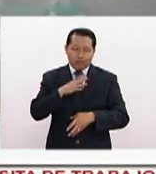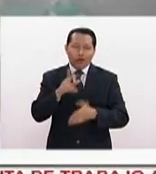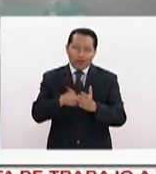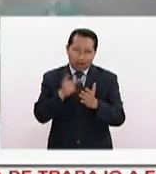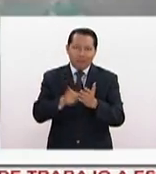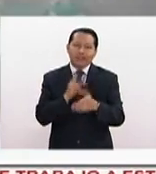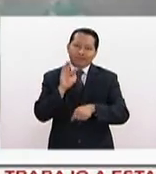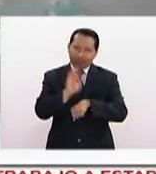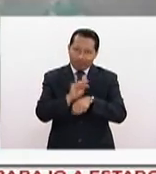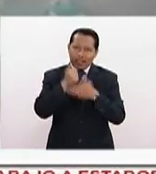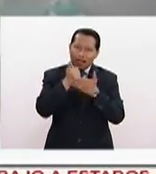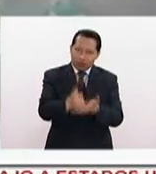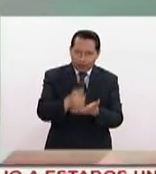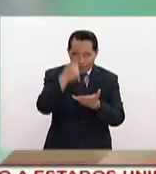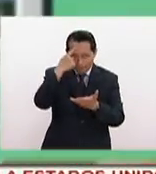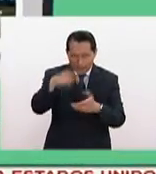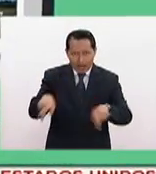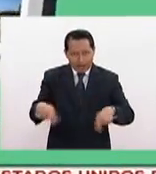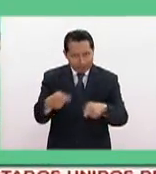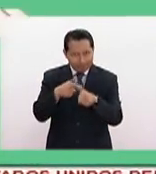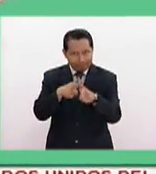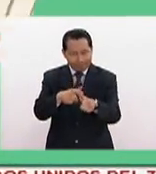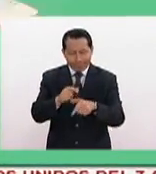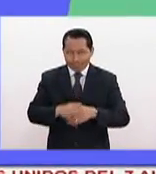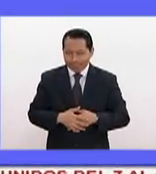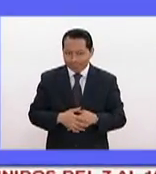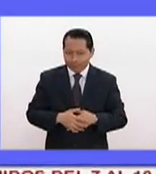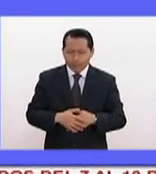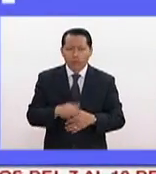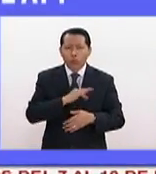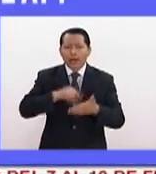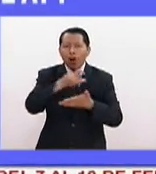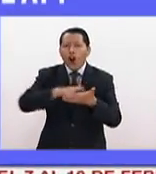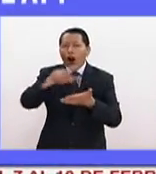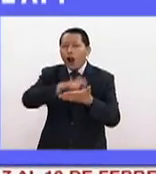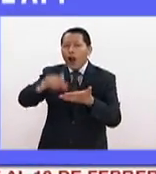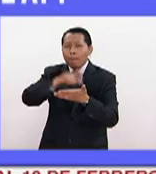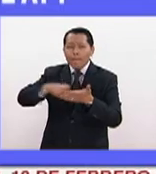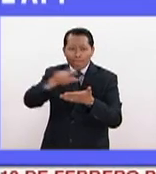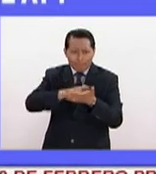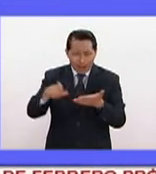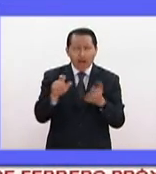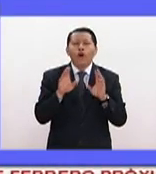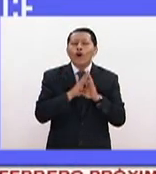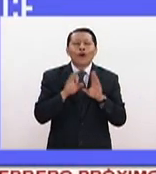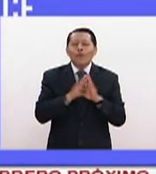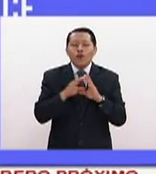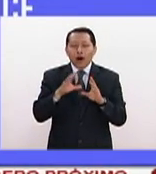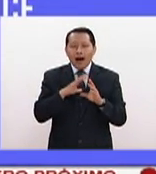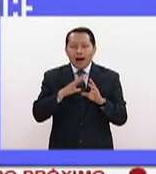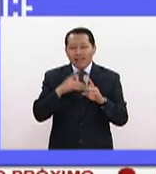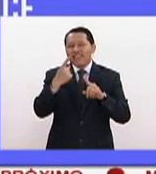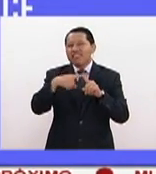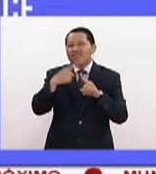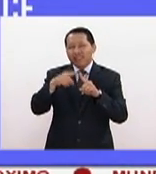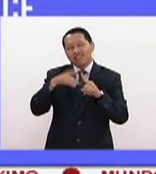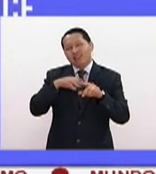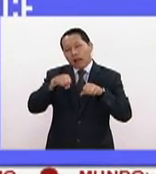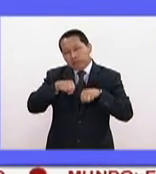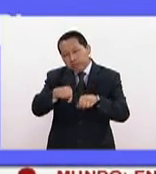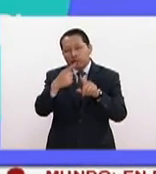para crear sus propios mercados. Para promover la compra de alimentos a productores locales en lugar de a grandes cadenas de